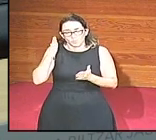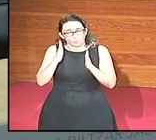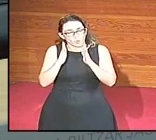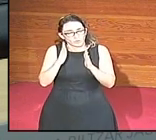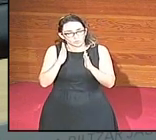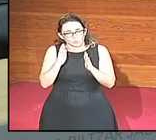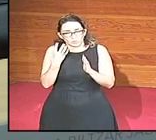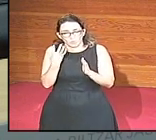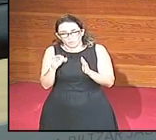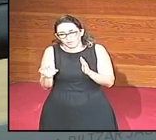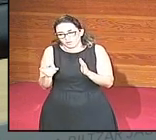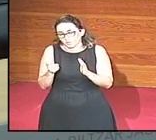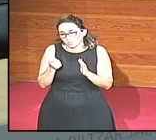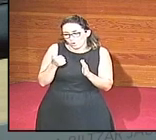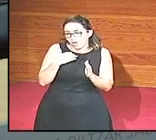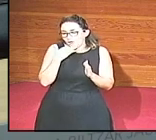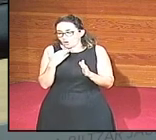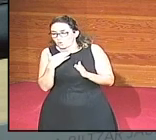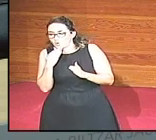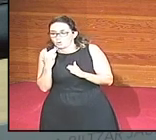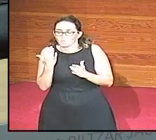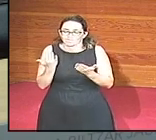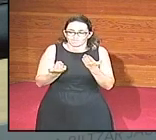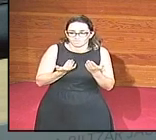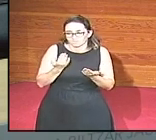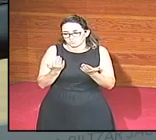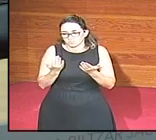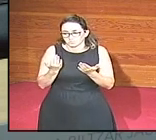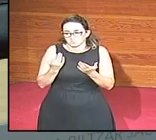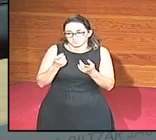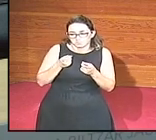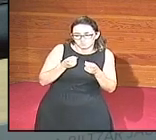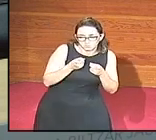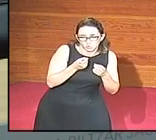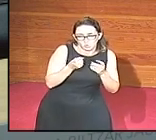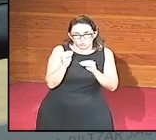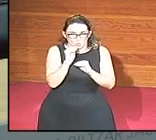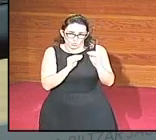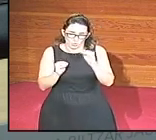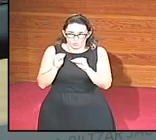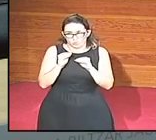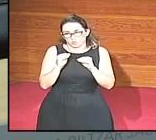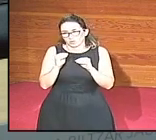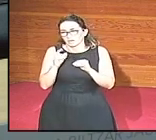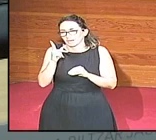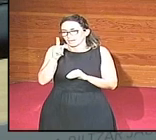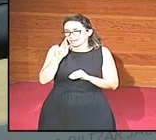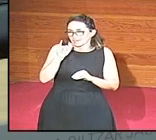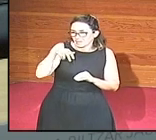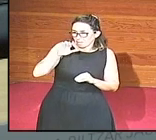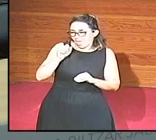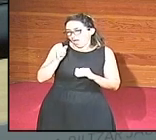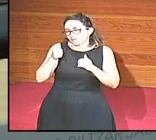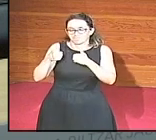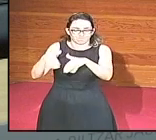sido permeables a una solución en el conflicto del Donbass y Crimea. Yo creo que ya se da por perdida.